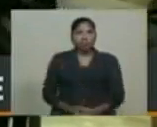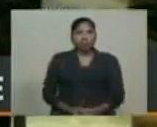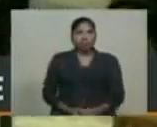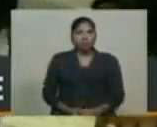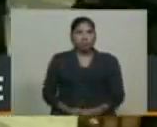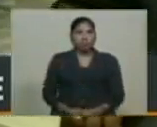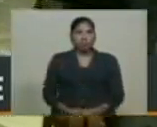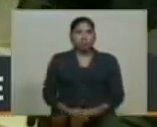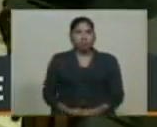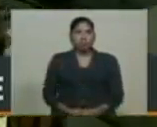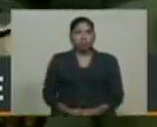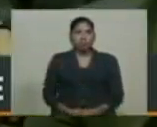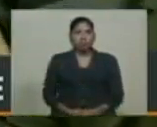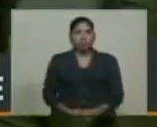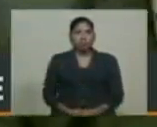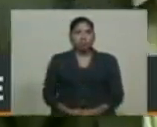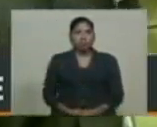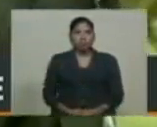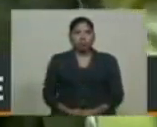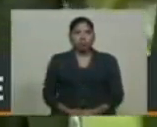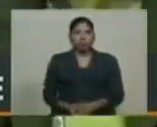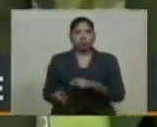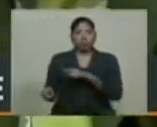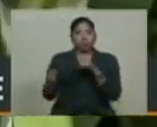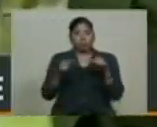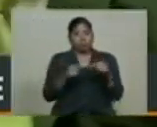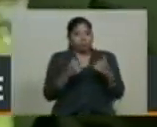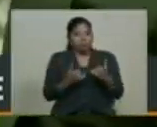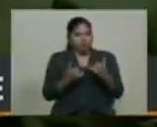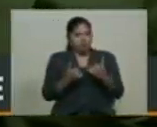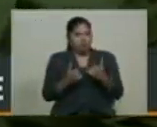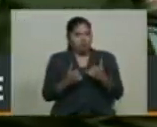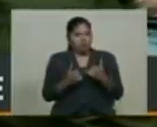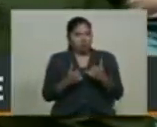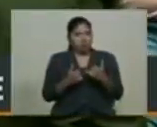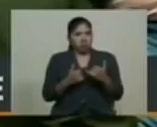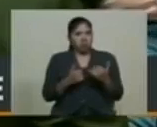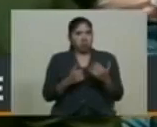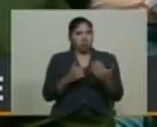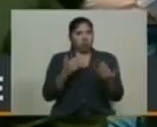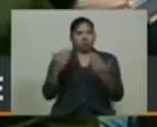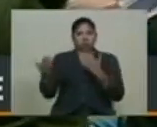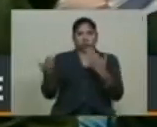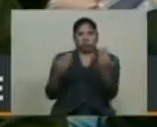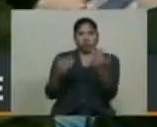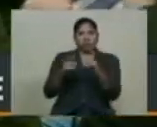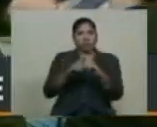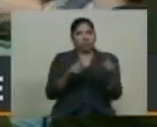llaman fake news, porque el imperio de hoy habla otra lengua.